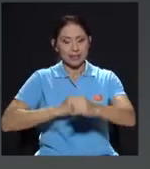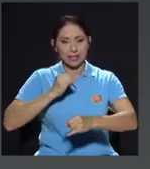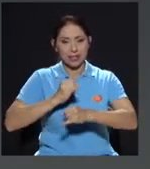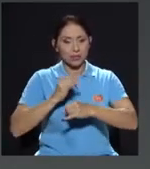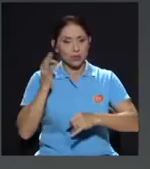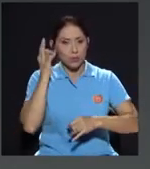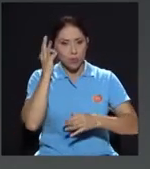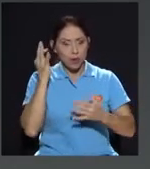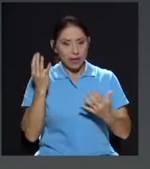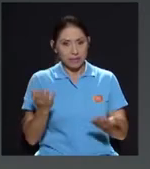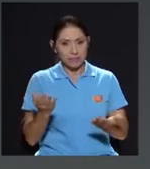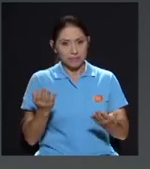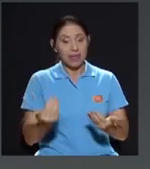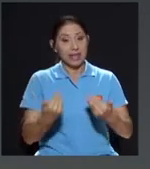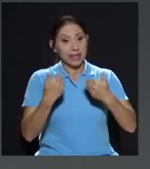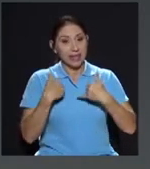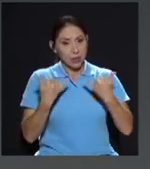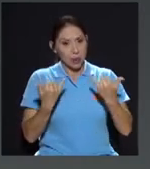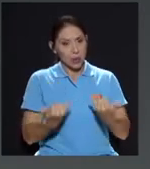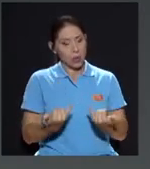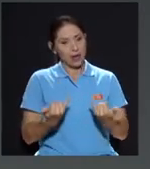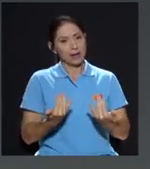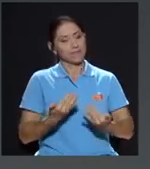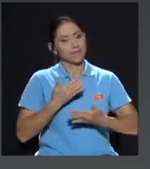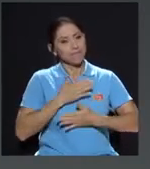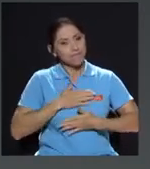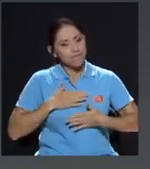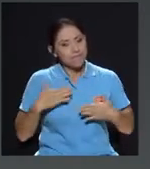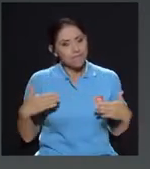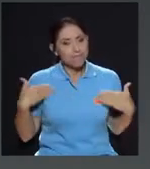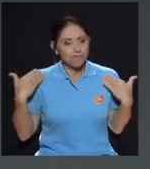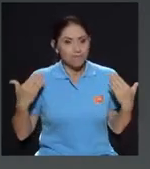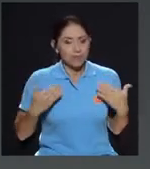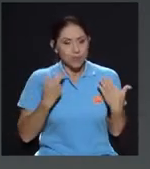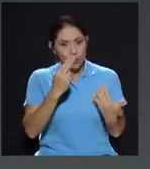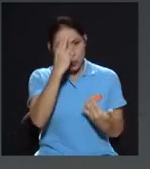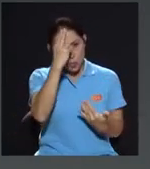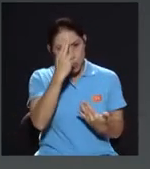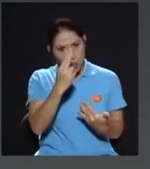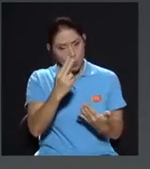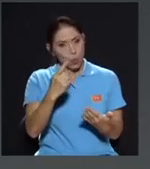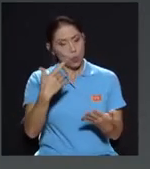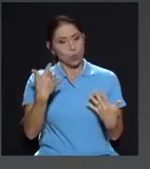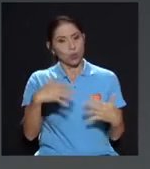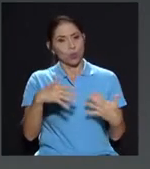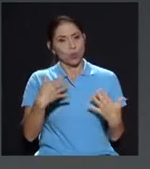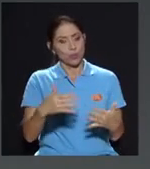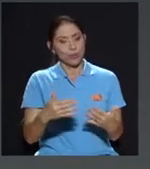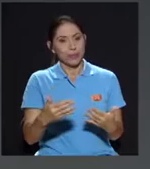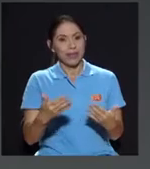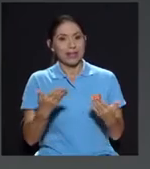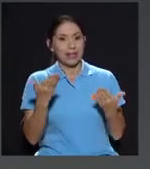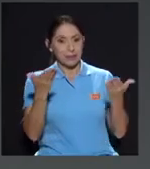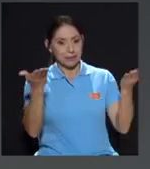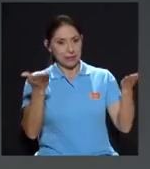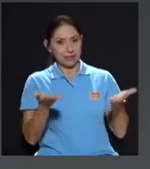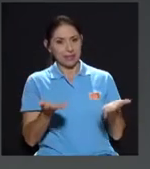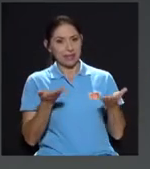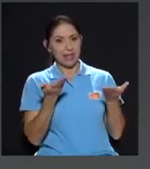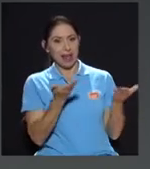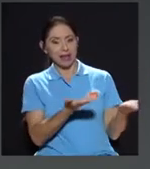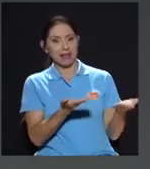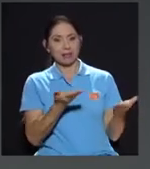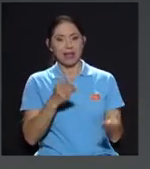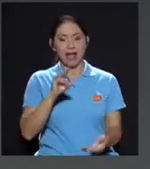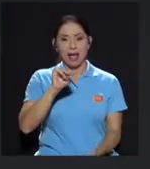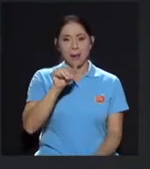yo tengo el placer el privilegio la complacencia y presentarles a